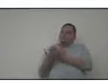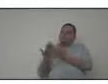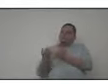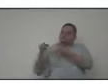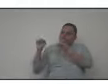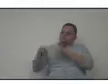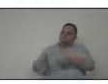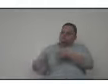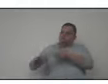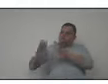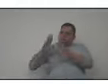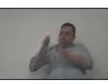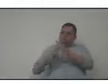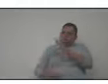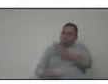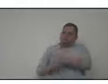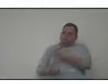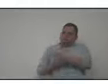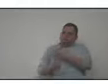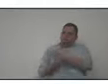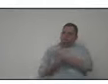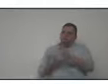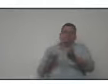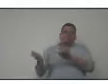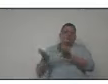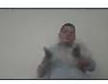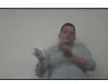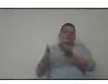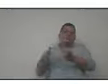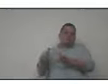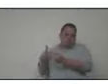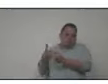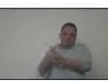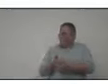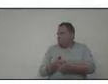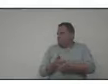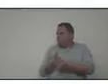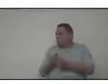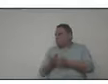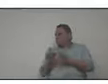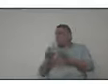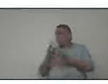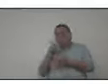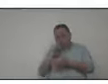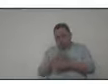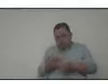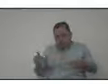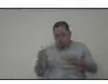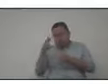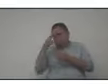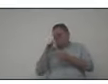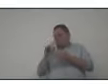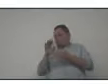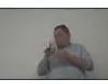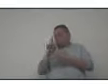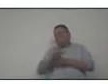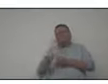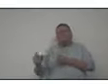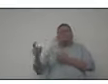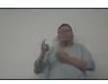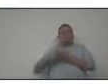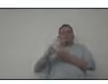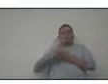poder nosotros continuar llevándolos a riesgos, tener los niños, los hijos de nuestros